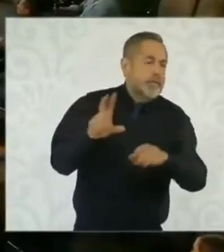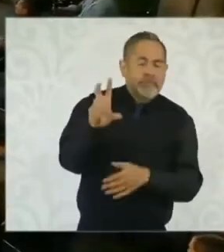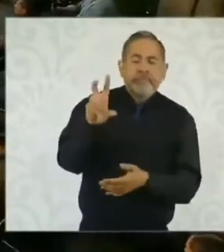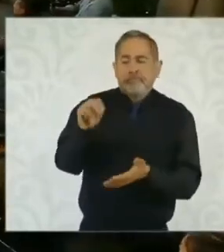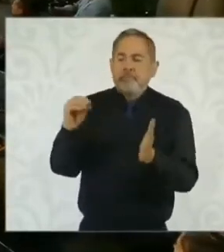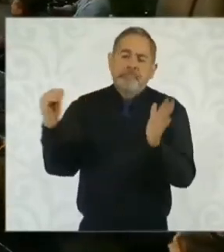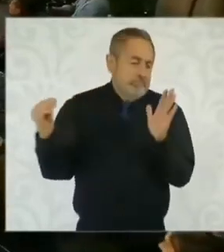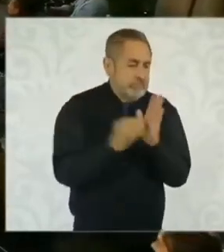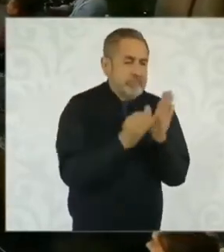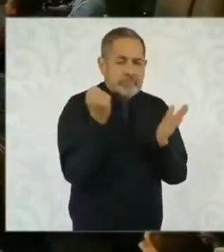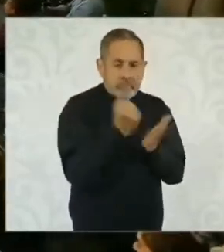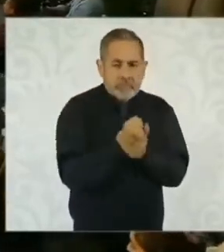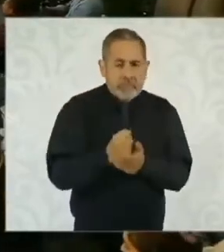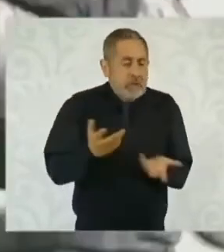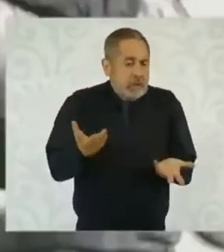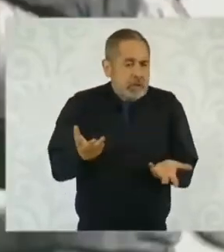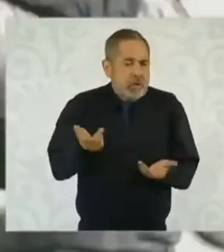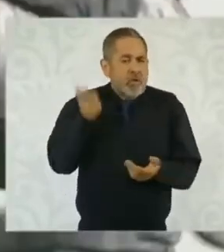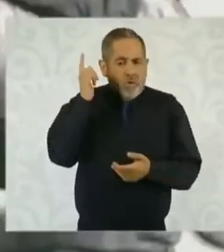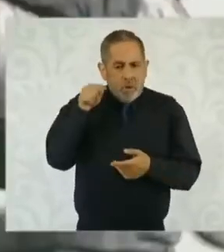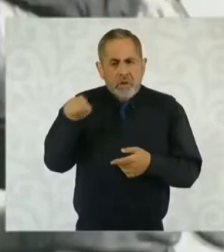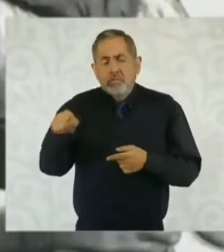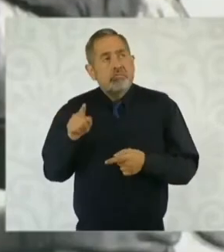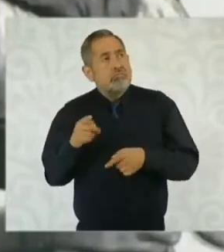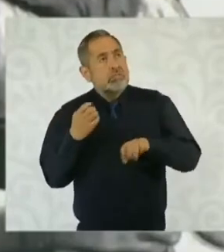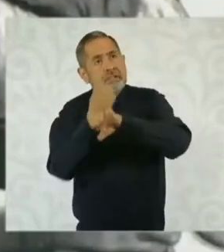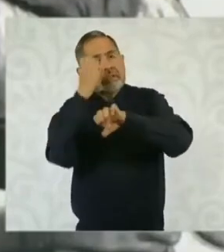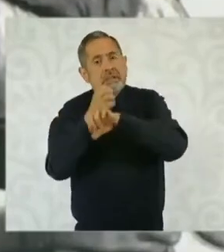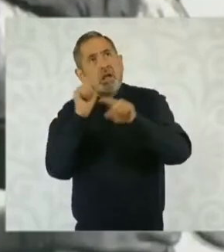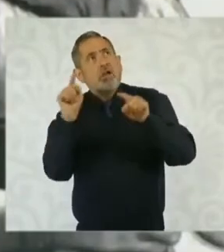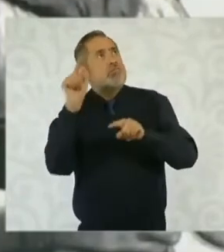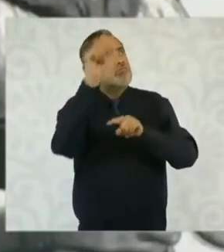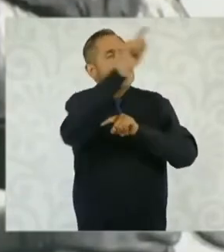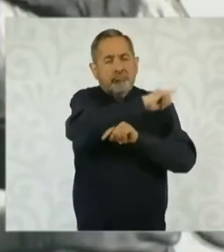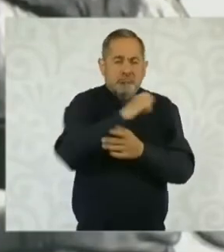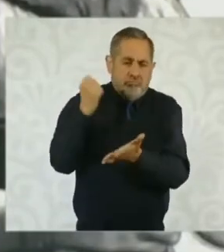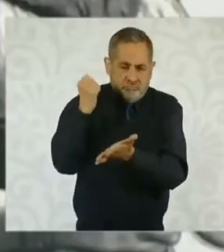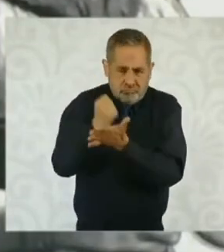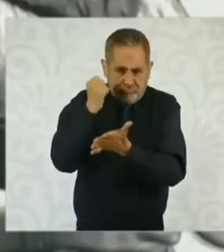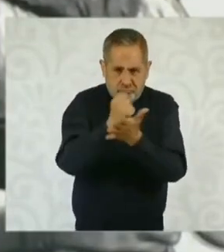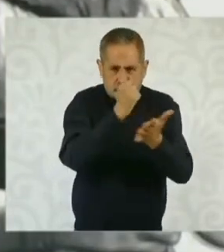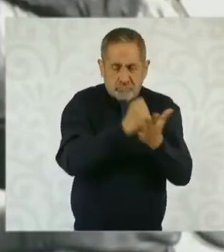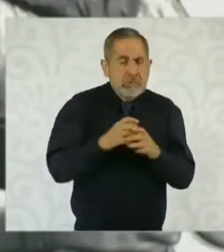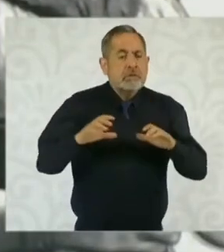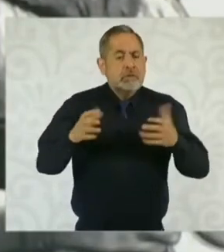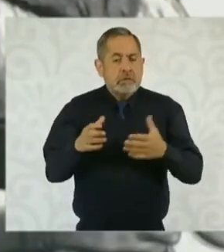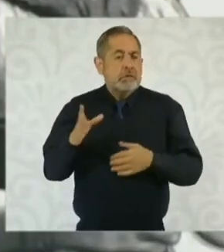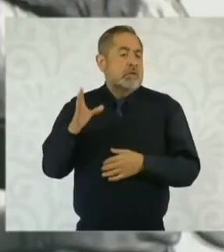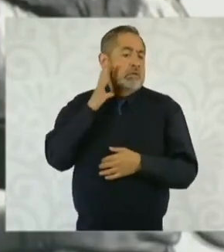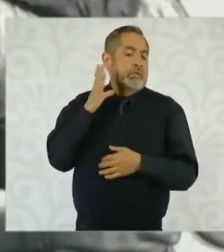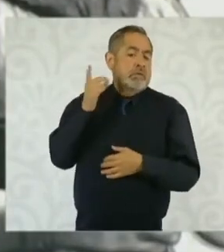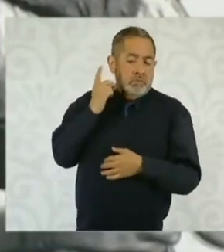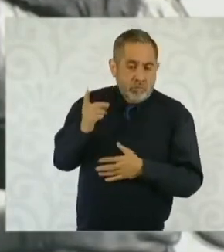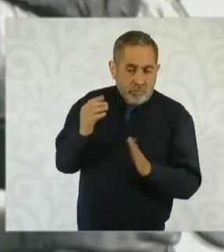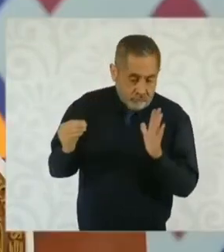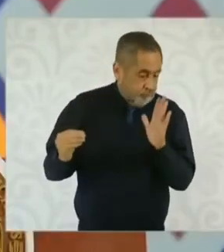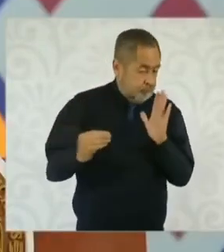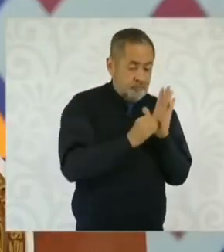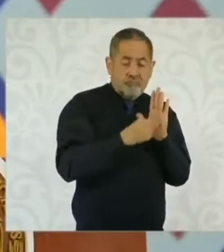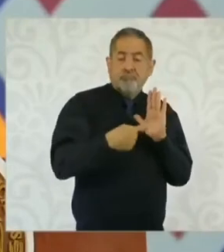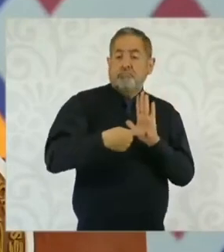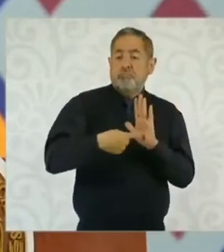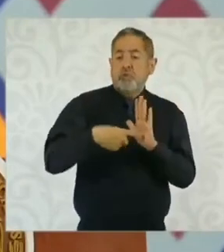es que espero que la aprueben los congresos estatales y la Cámara de Diputados va a quedar en la Constitución a partir